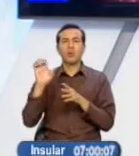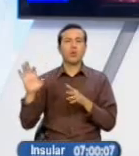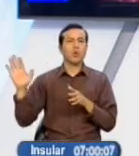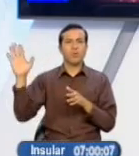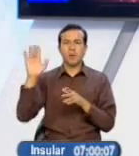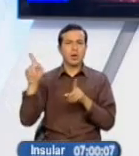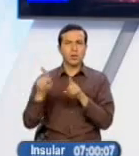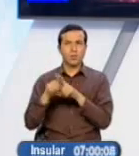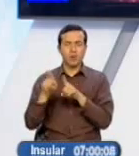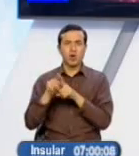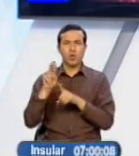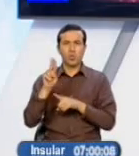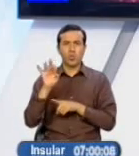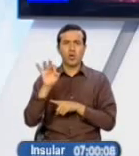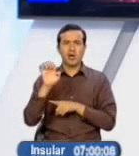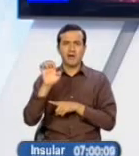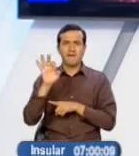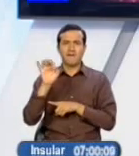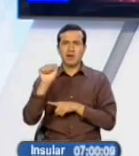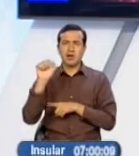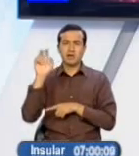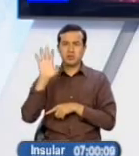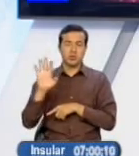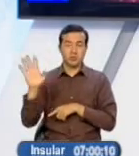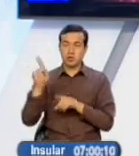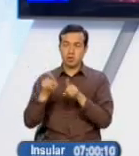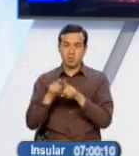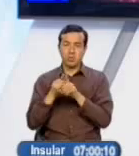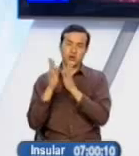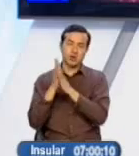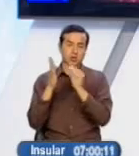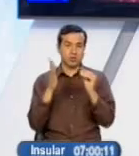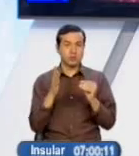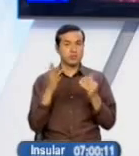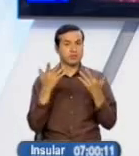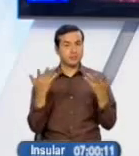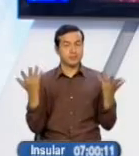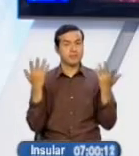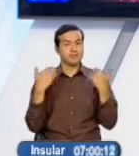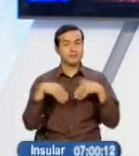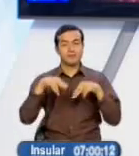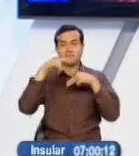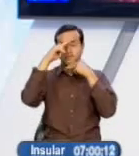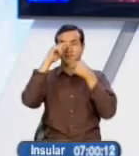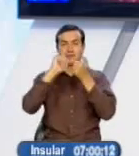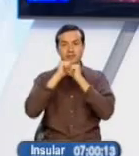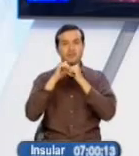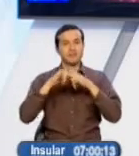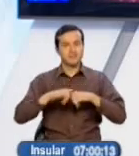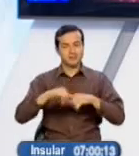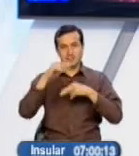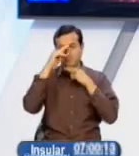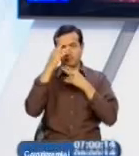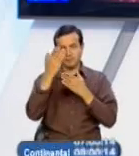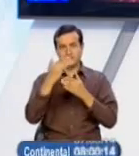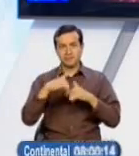la UEFA Europa League en el ámbito europeo. Tenemos que despedirnos de nuestra parte, todos los deportes. Compañeros, pasamos con ustedes.